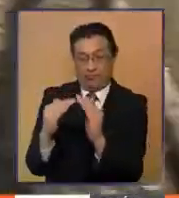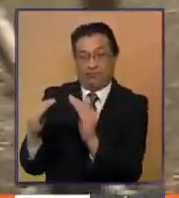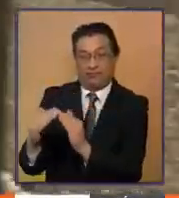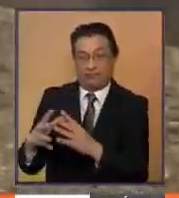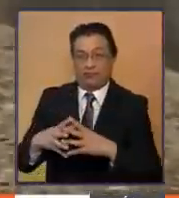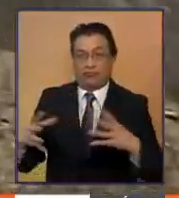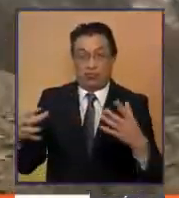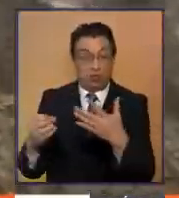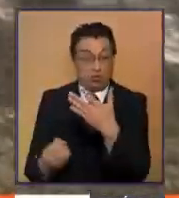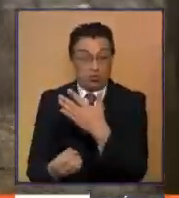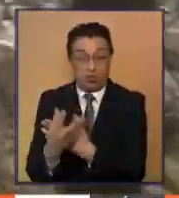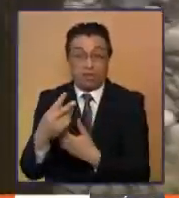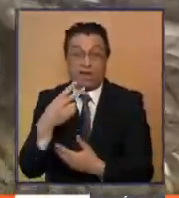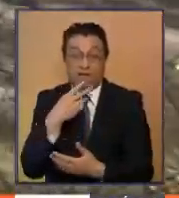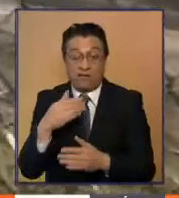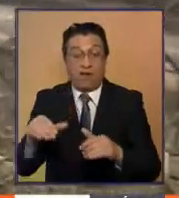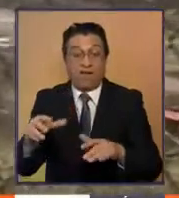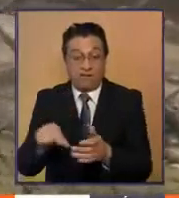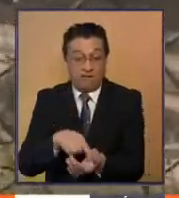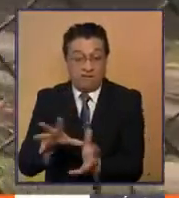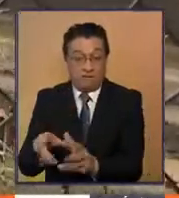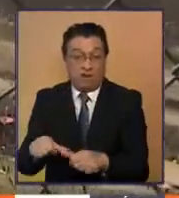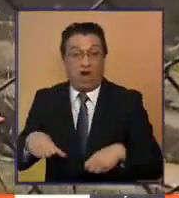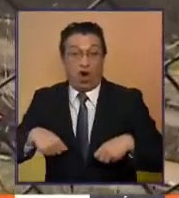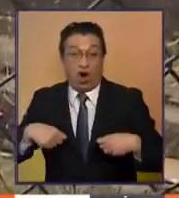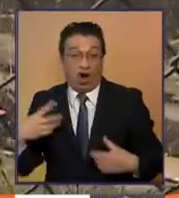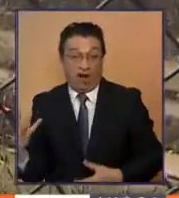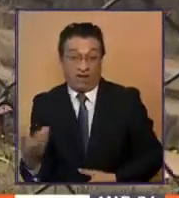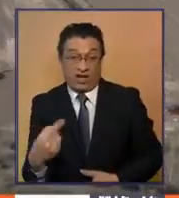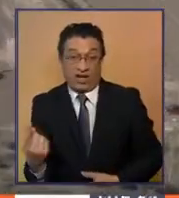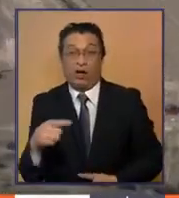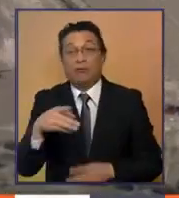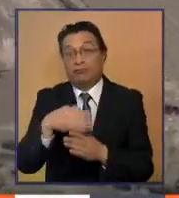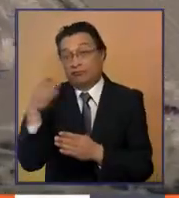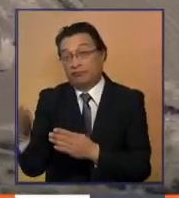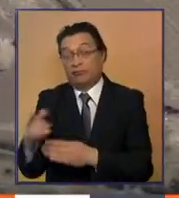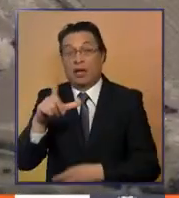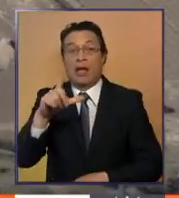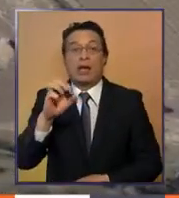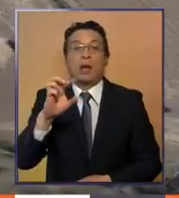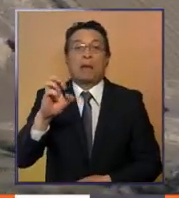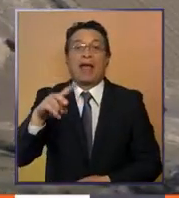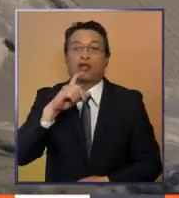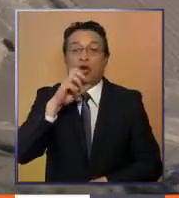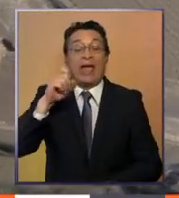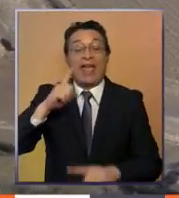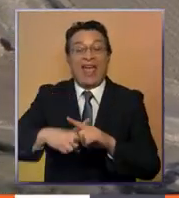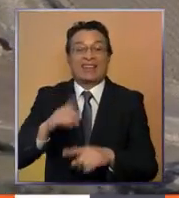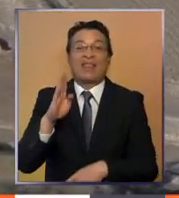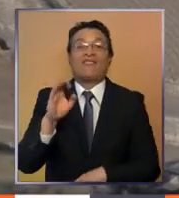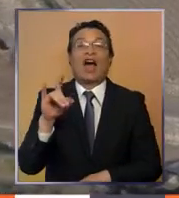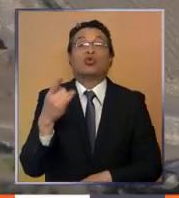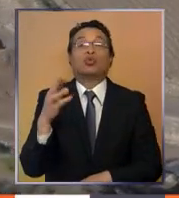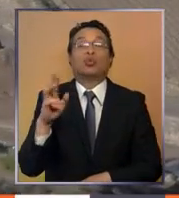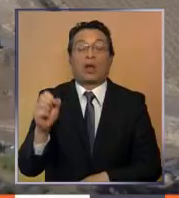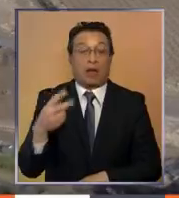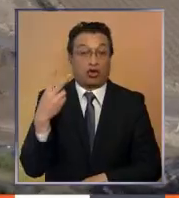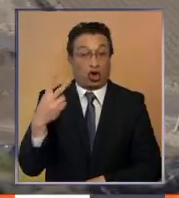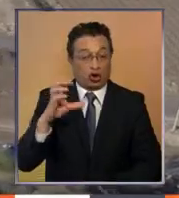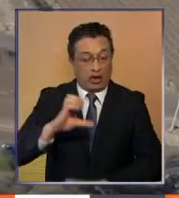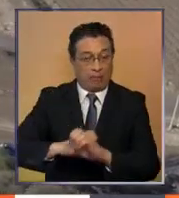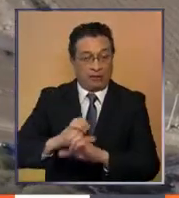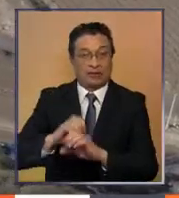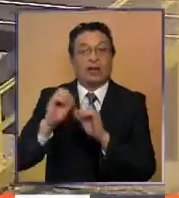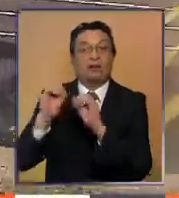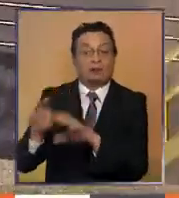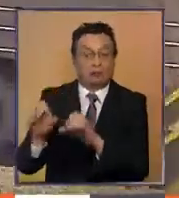relativamente nuevos viven familias jóvenes. A este otro, Lepanto, un ex vertedero que hoy tiene permiso para que dos empresas eliminen